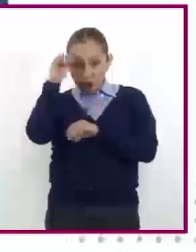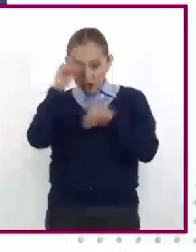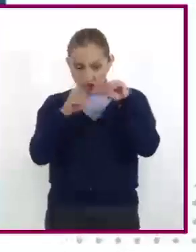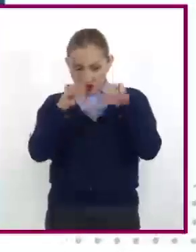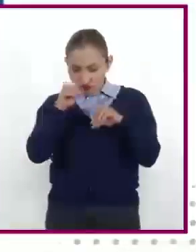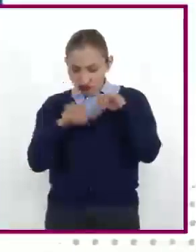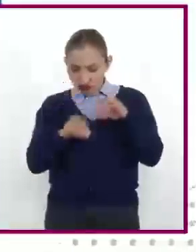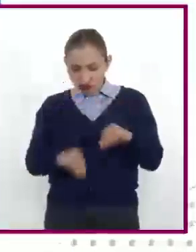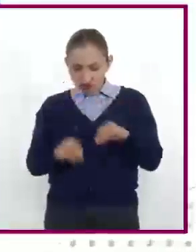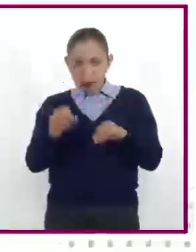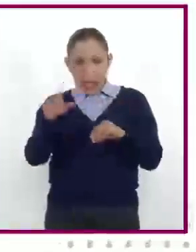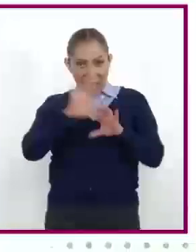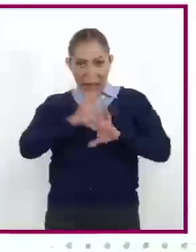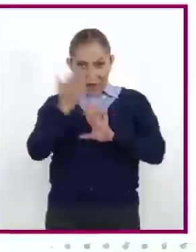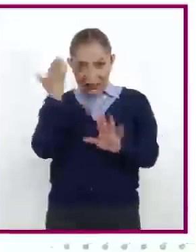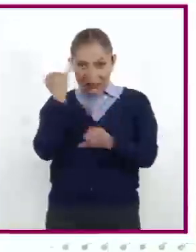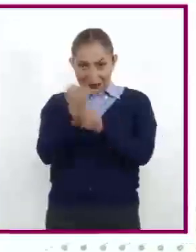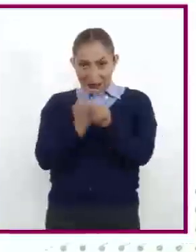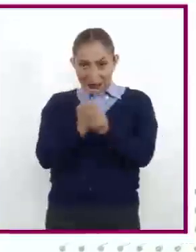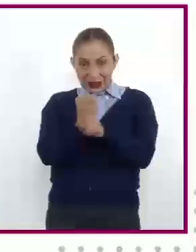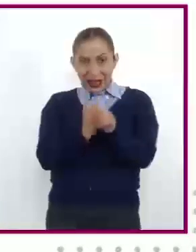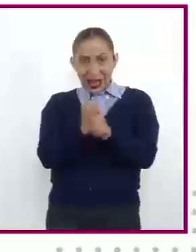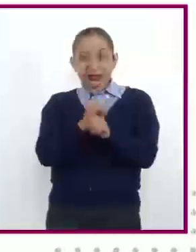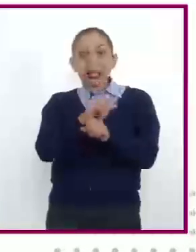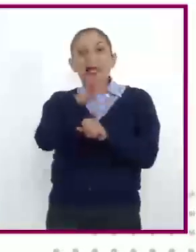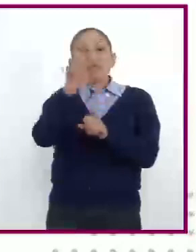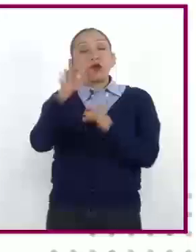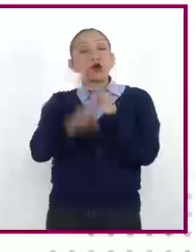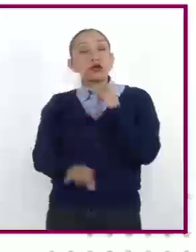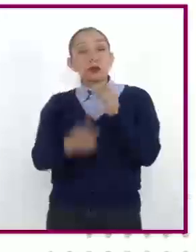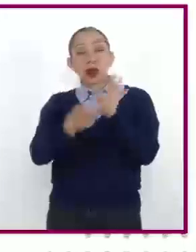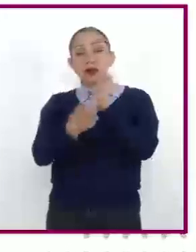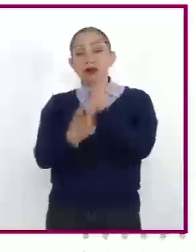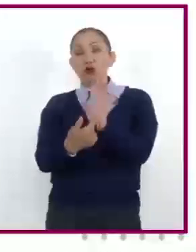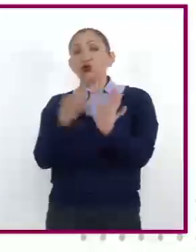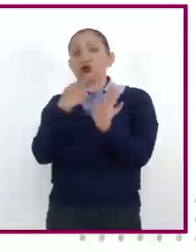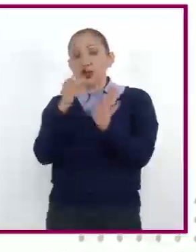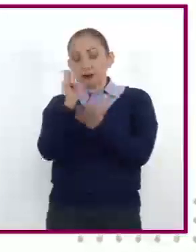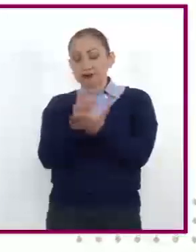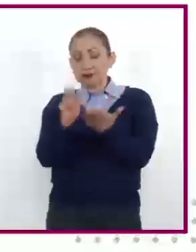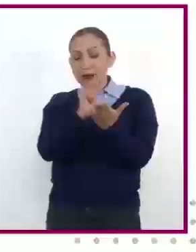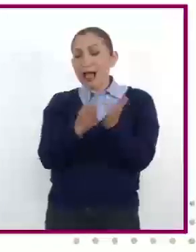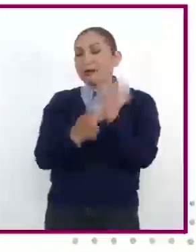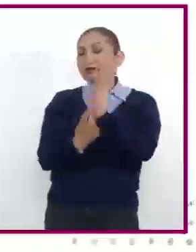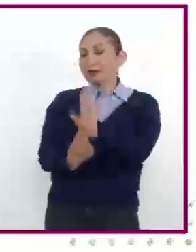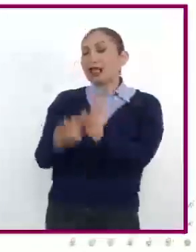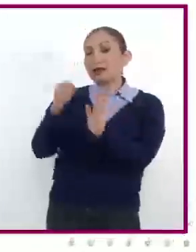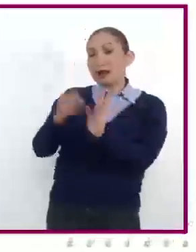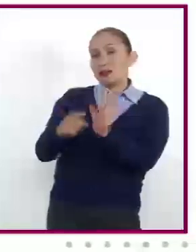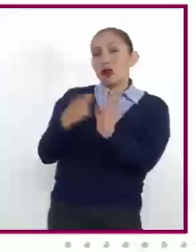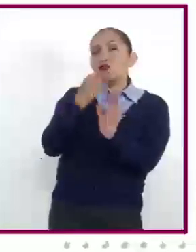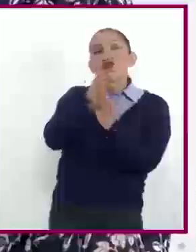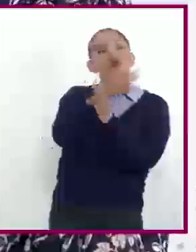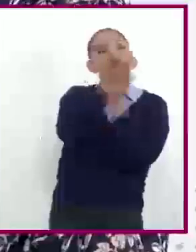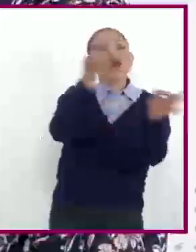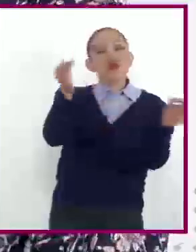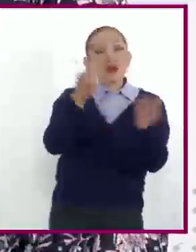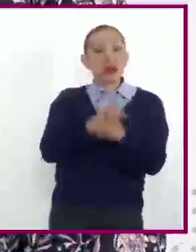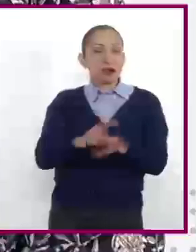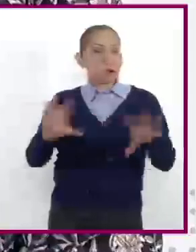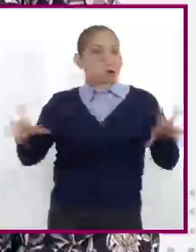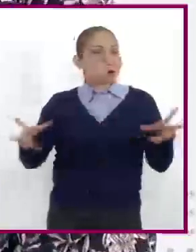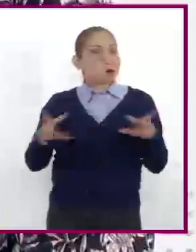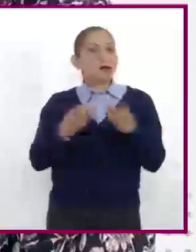de la información encontrada y, por último, la utilización, presentación y comunicación de esa información. En